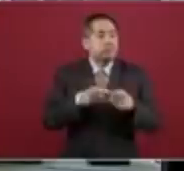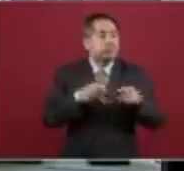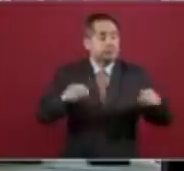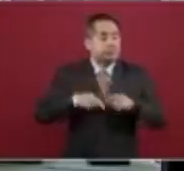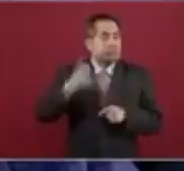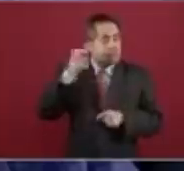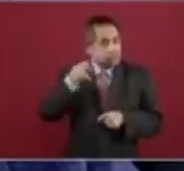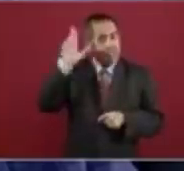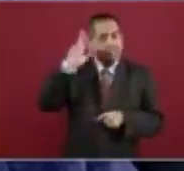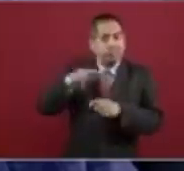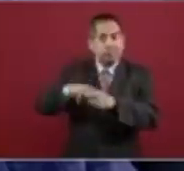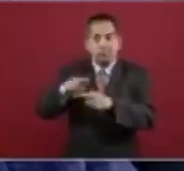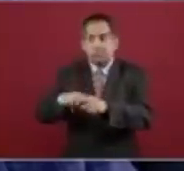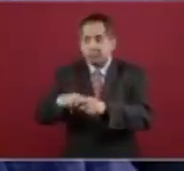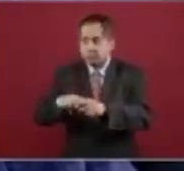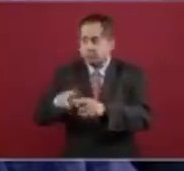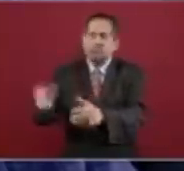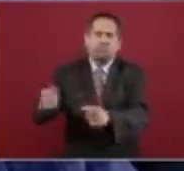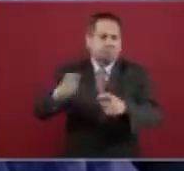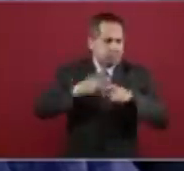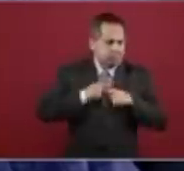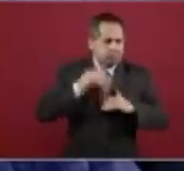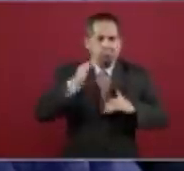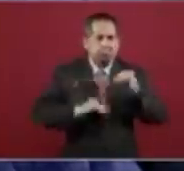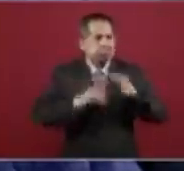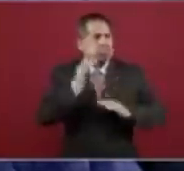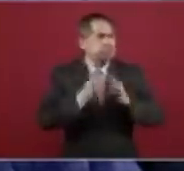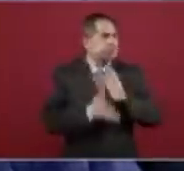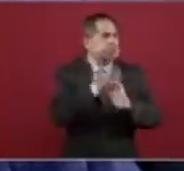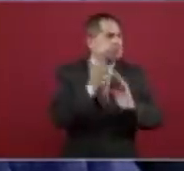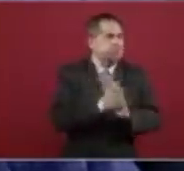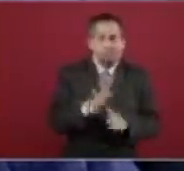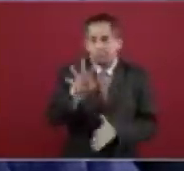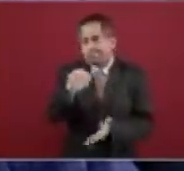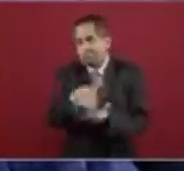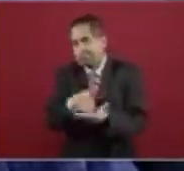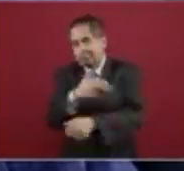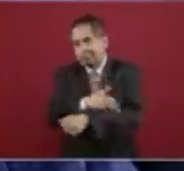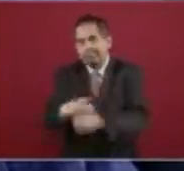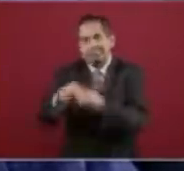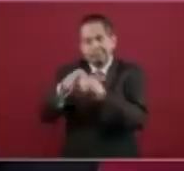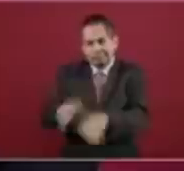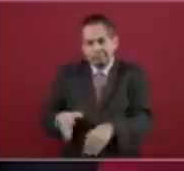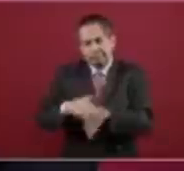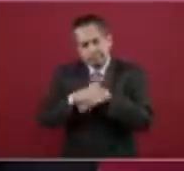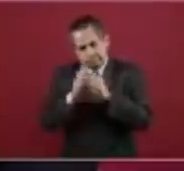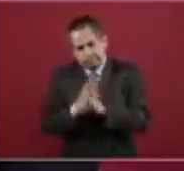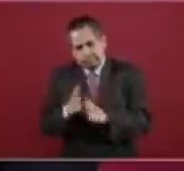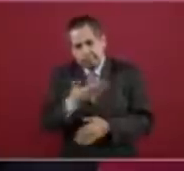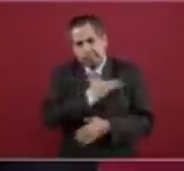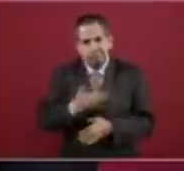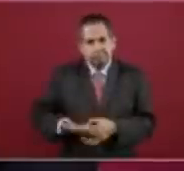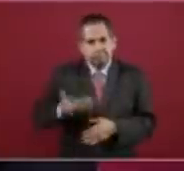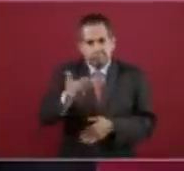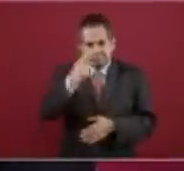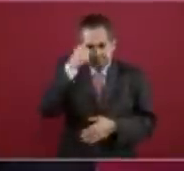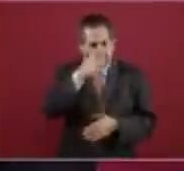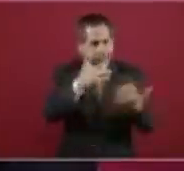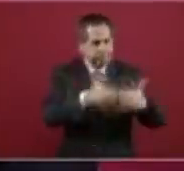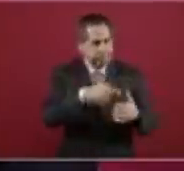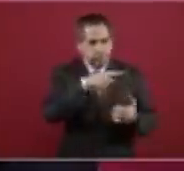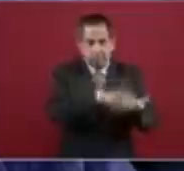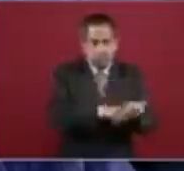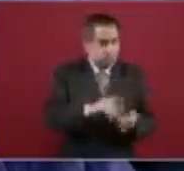parques. El gobierno se los entregó y afectó a 5,000 familias. Se le pide, presidente, intervenga para que el empresario, donde no